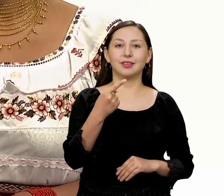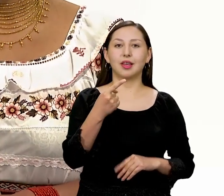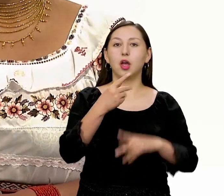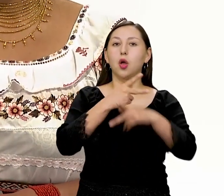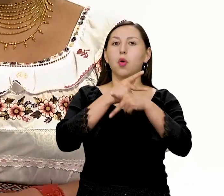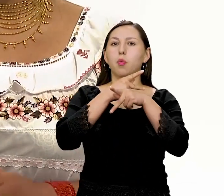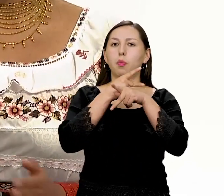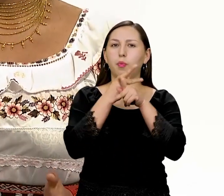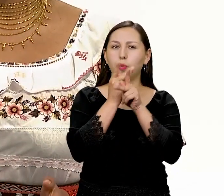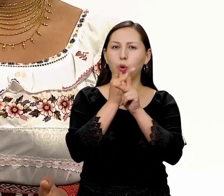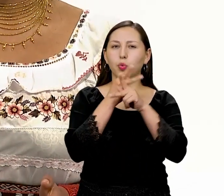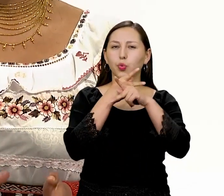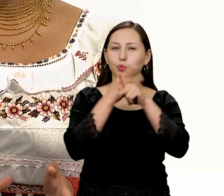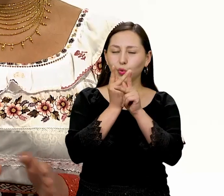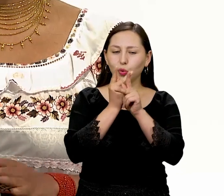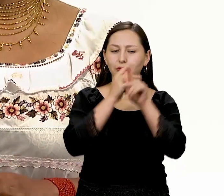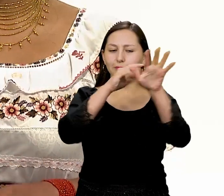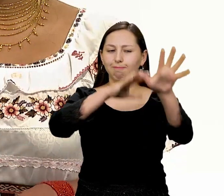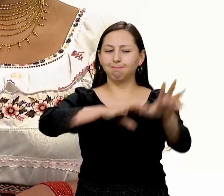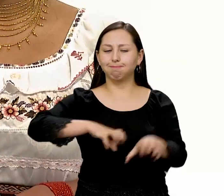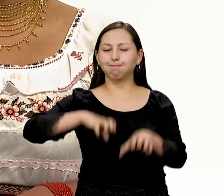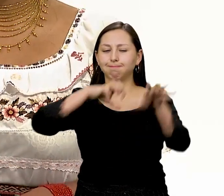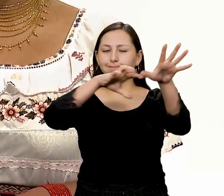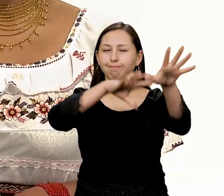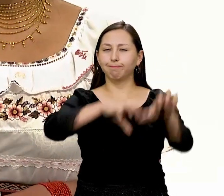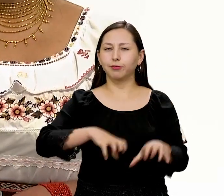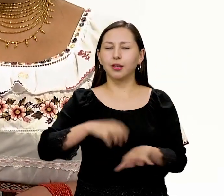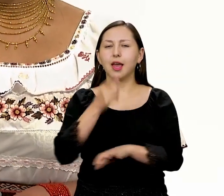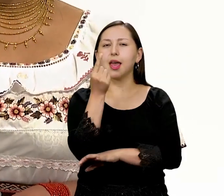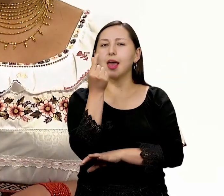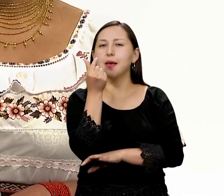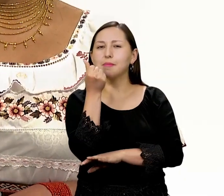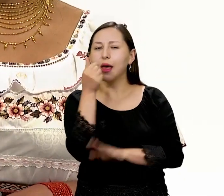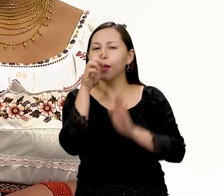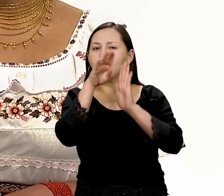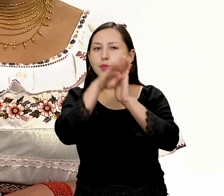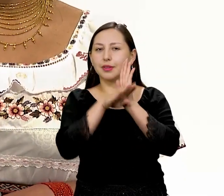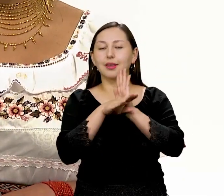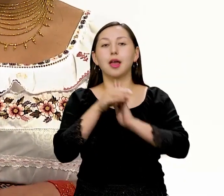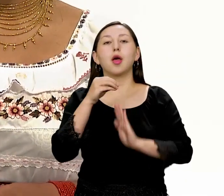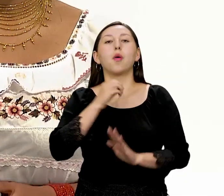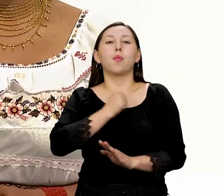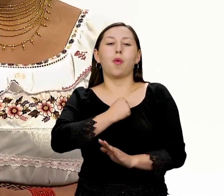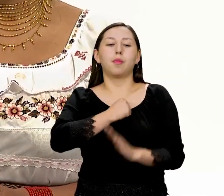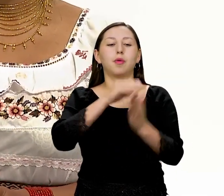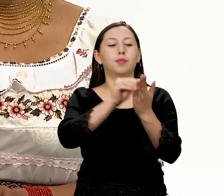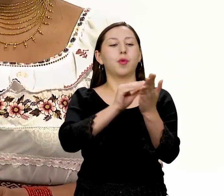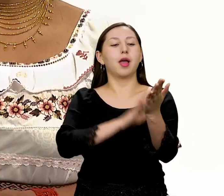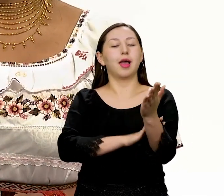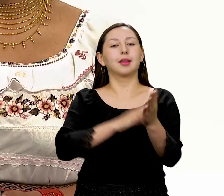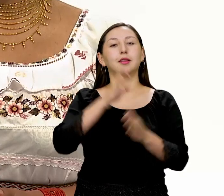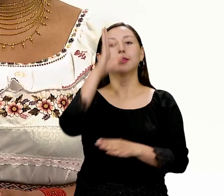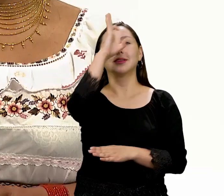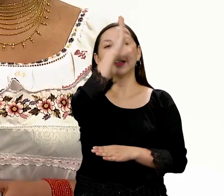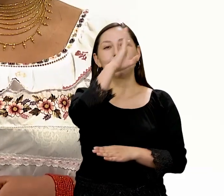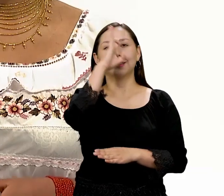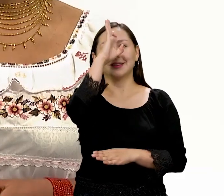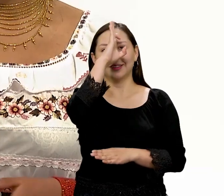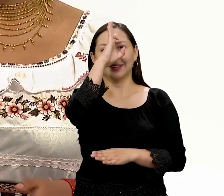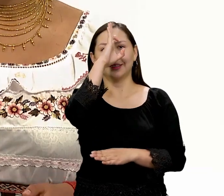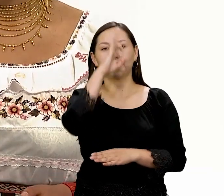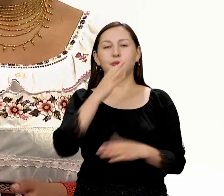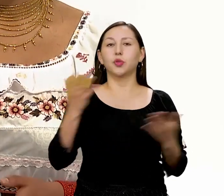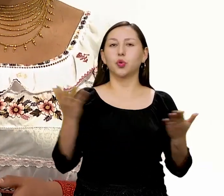mencionas, producción a bajos costos. Este es un proyecto de tesis en el cual yo